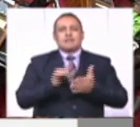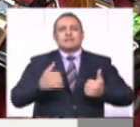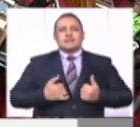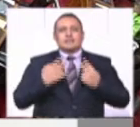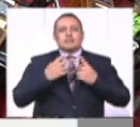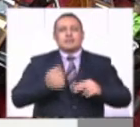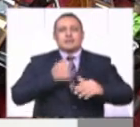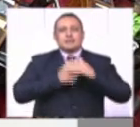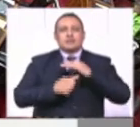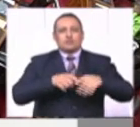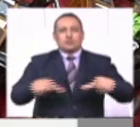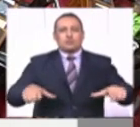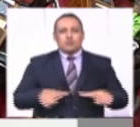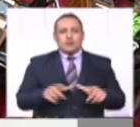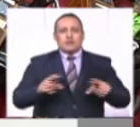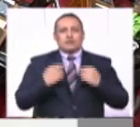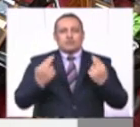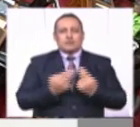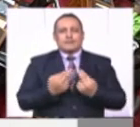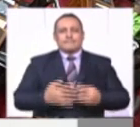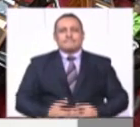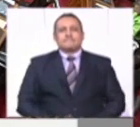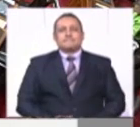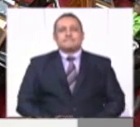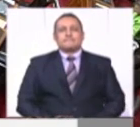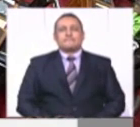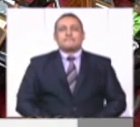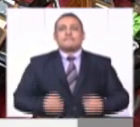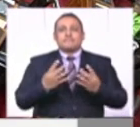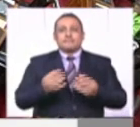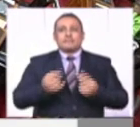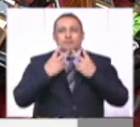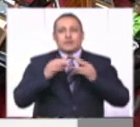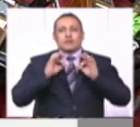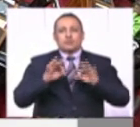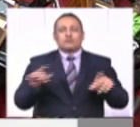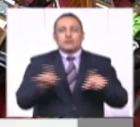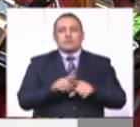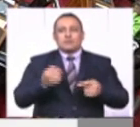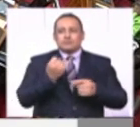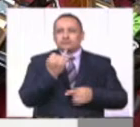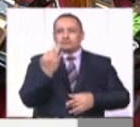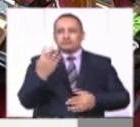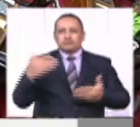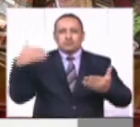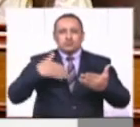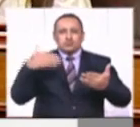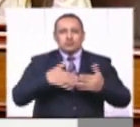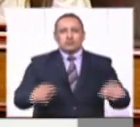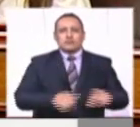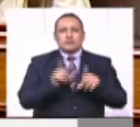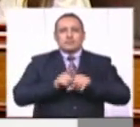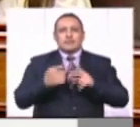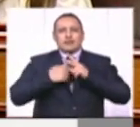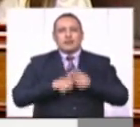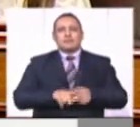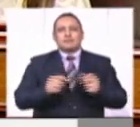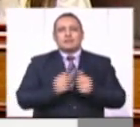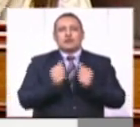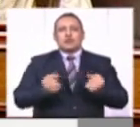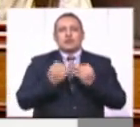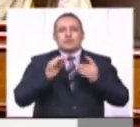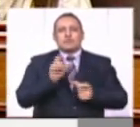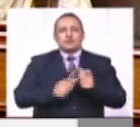desde el hemiciclo principal de sesiones Sí Mientras justamente se está computando la asistencia para que se requiera el quórum